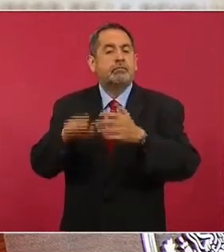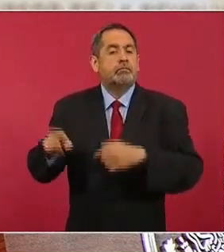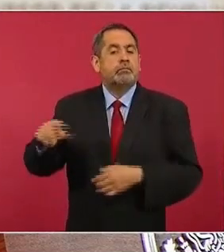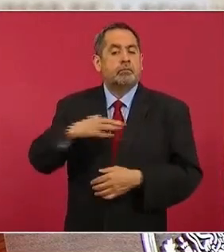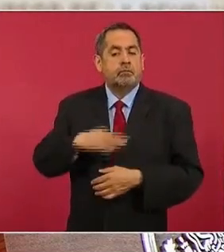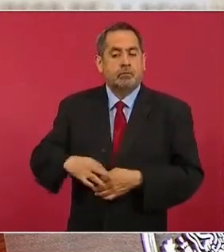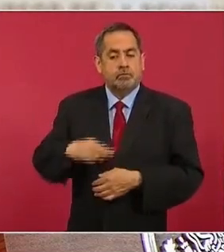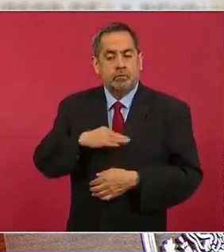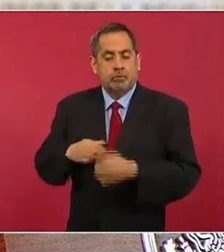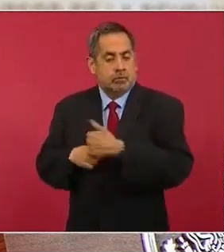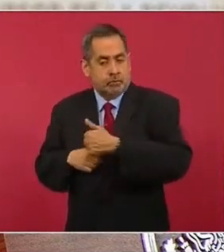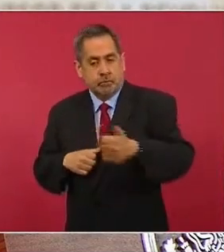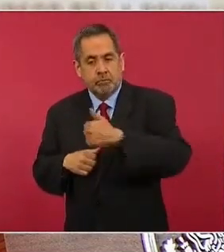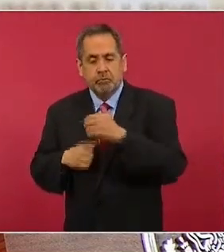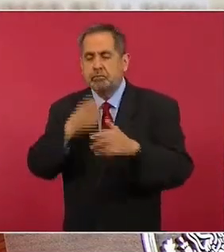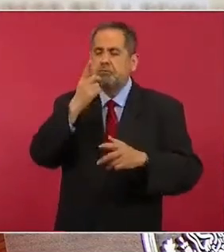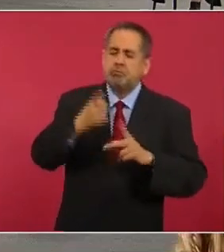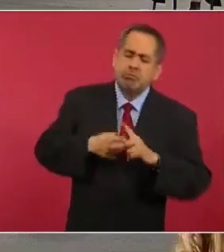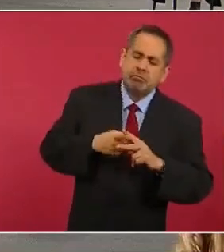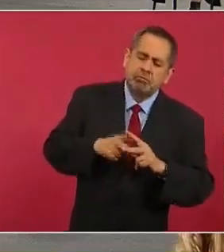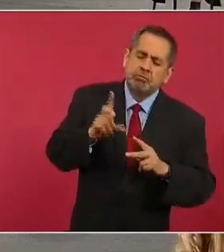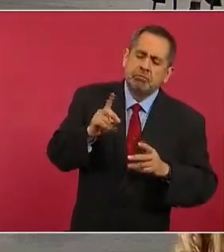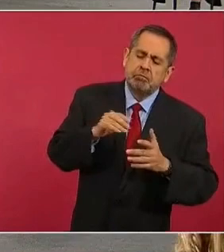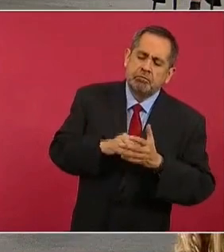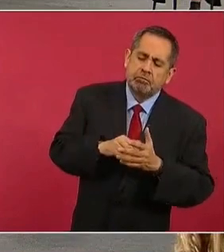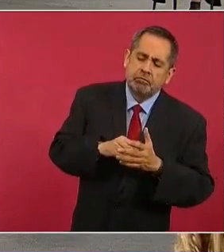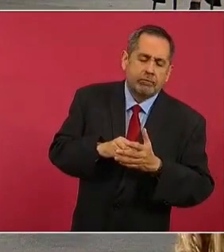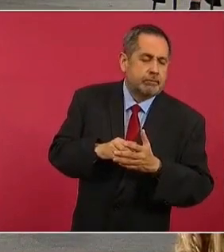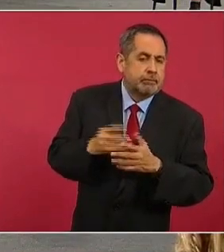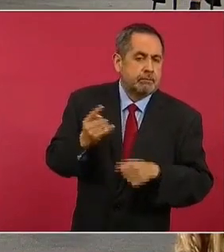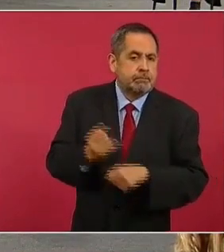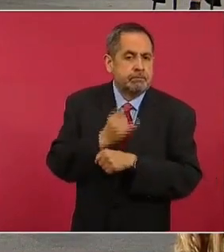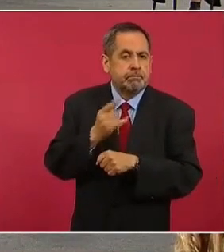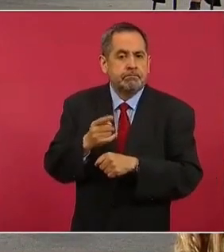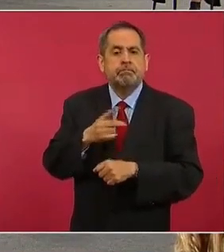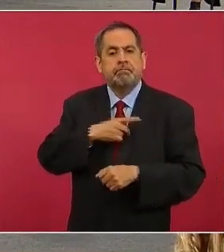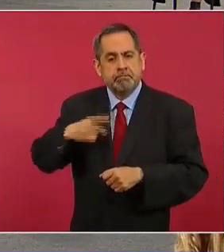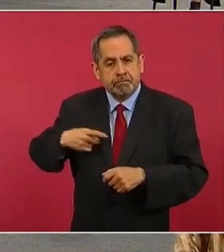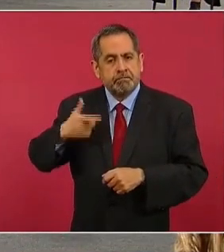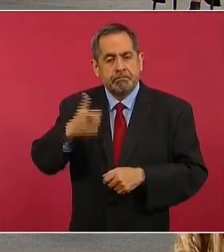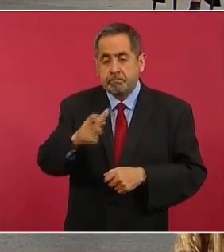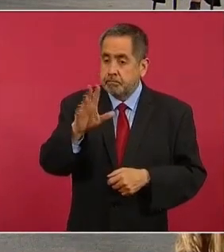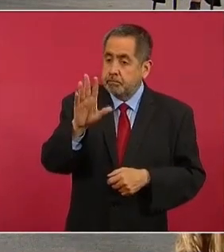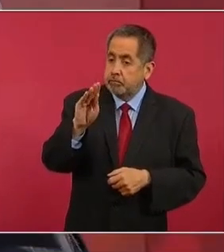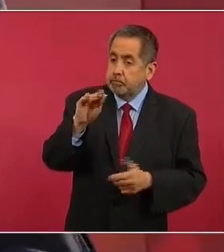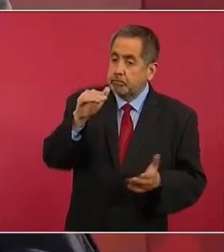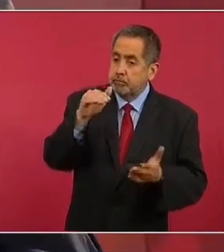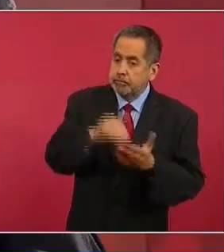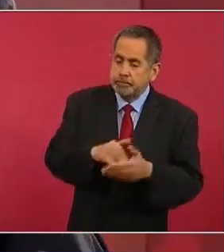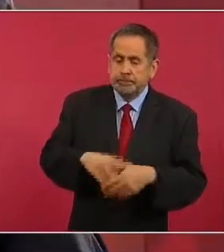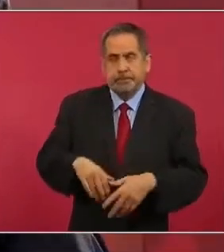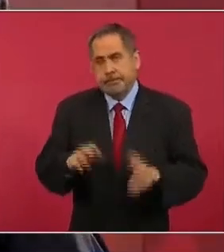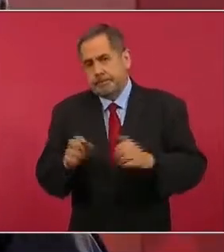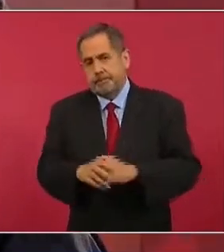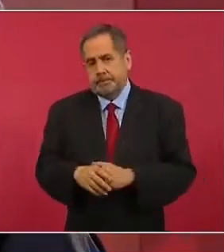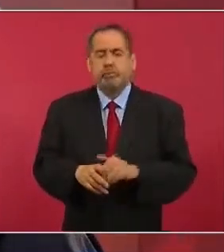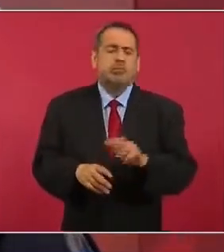México, estimaron 30,000, y va a costar 90,000. Pero aún aceptando